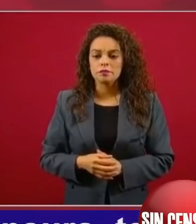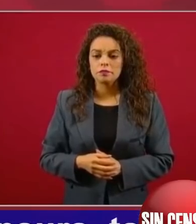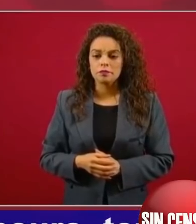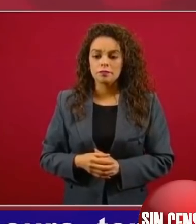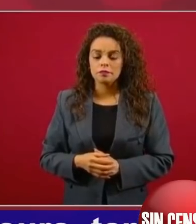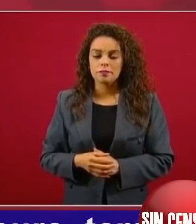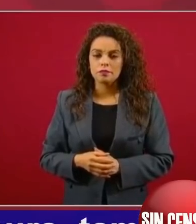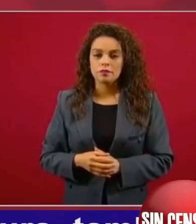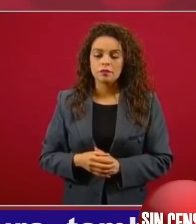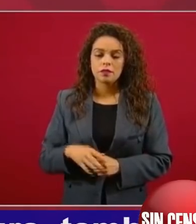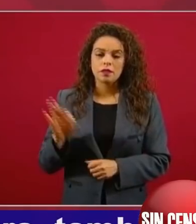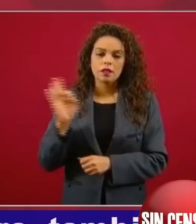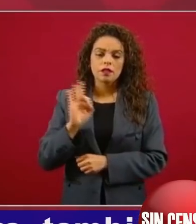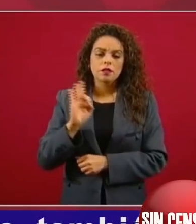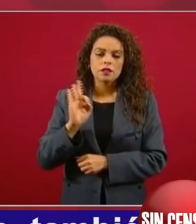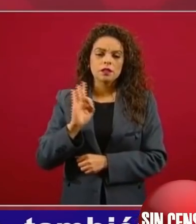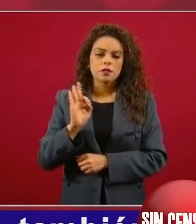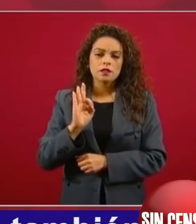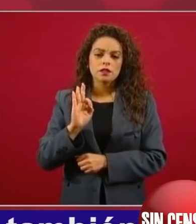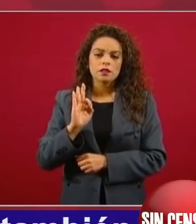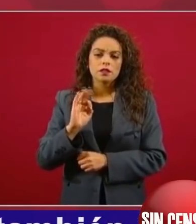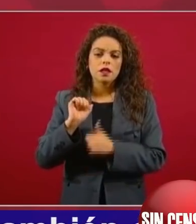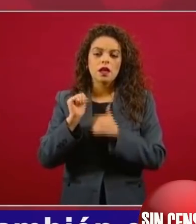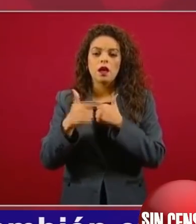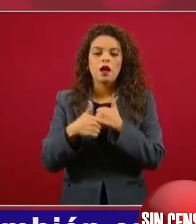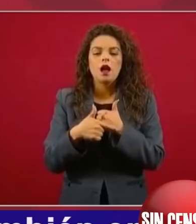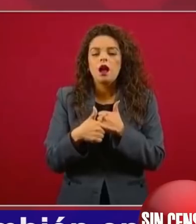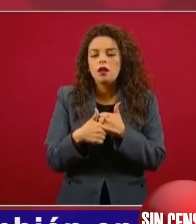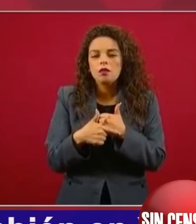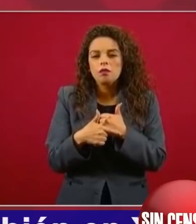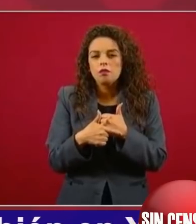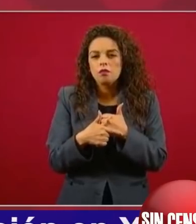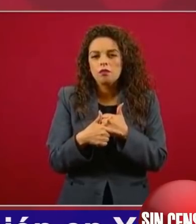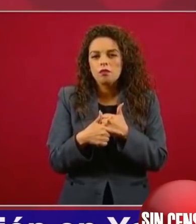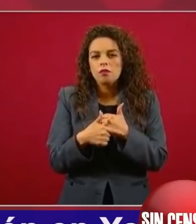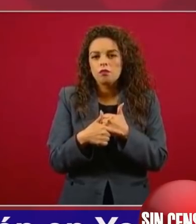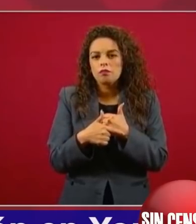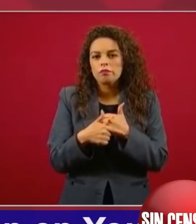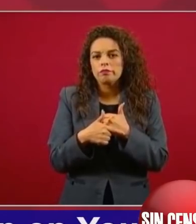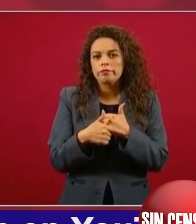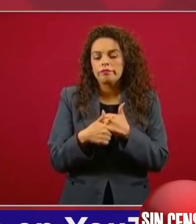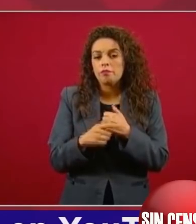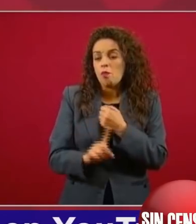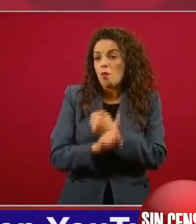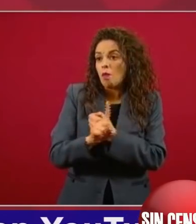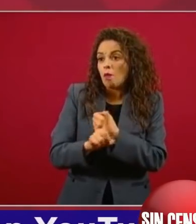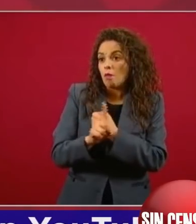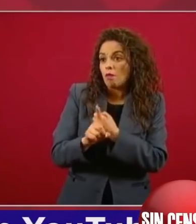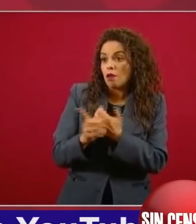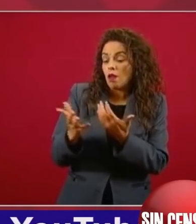cuando había ya una situación muy difícil en un estado,